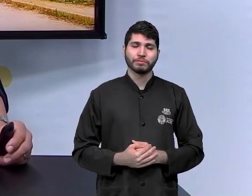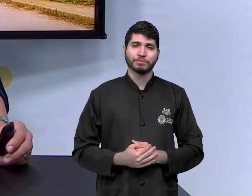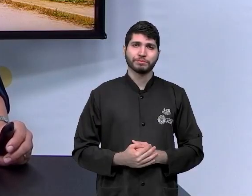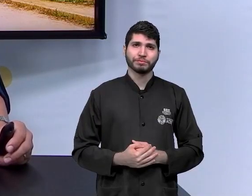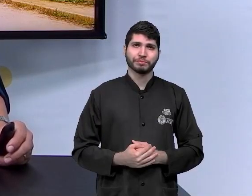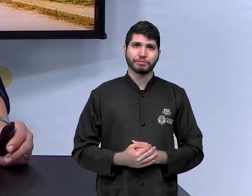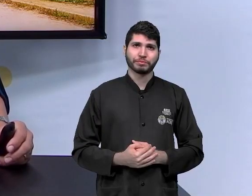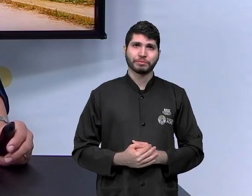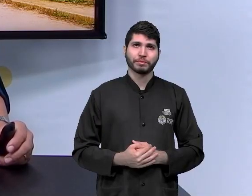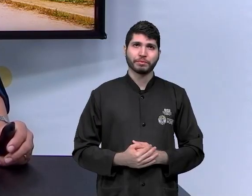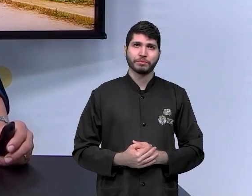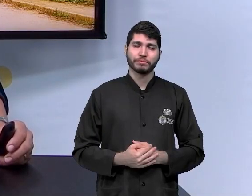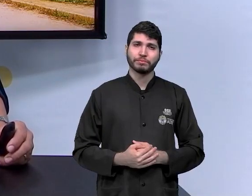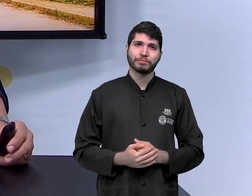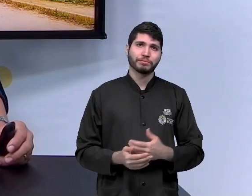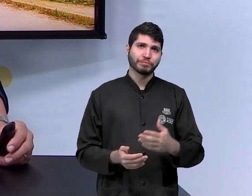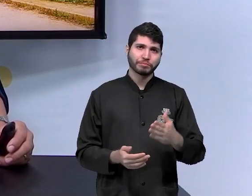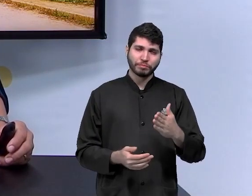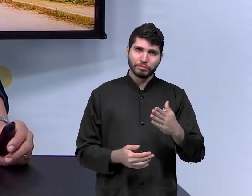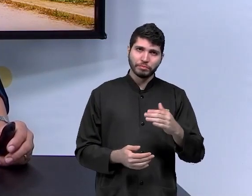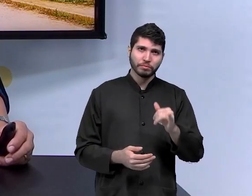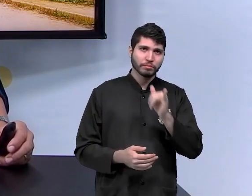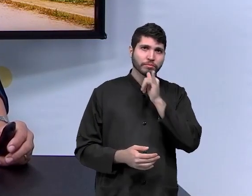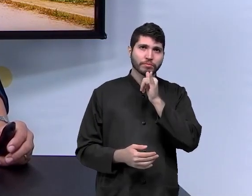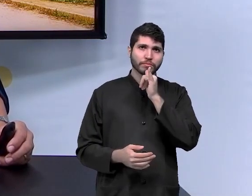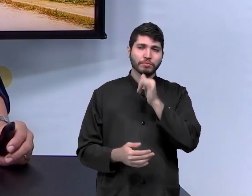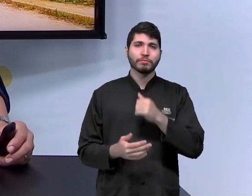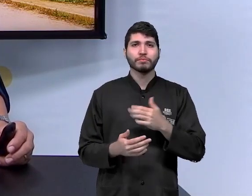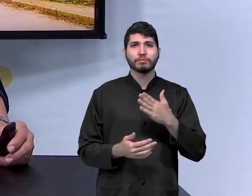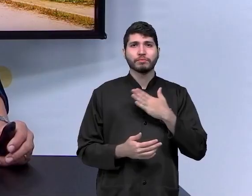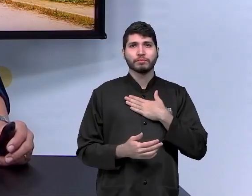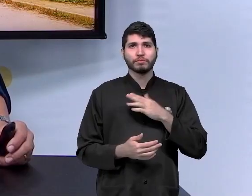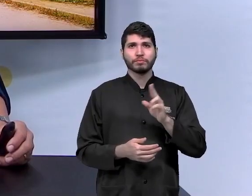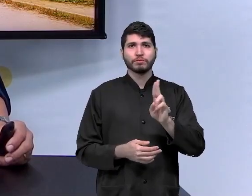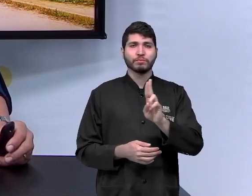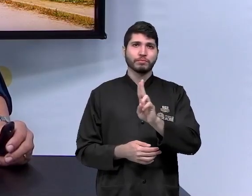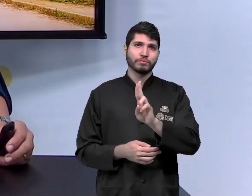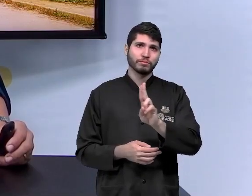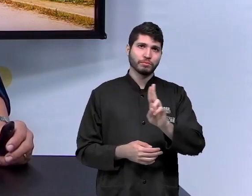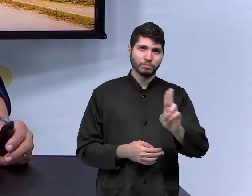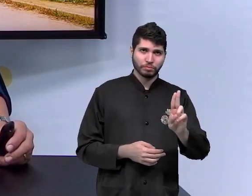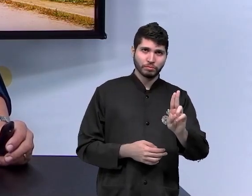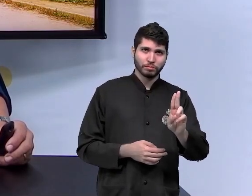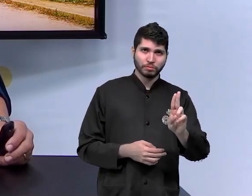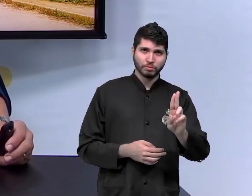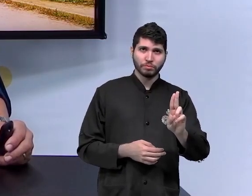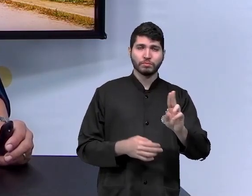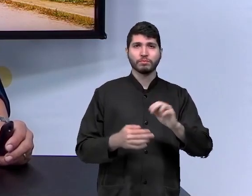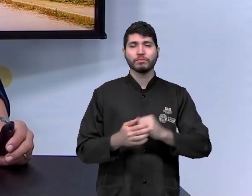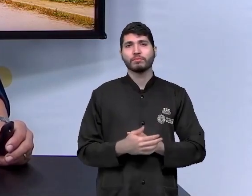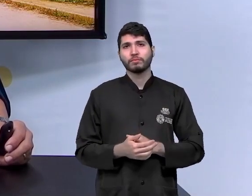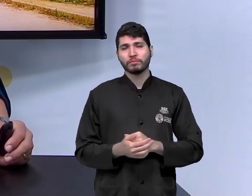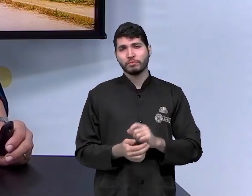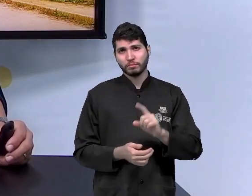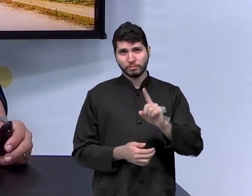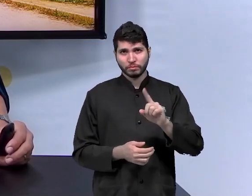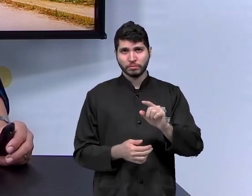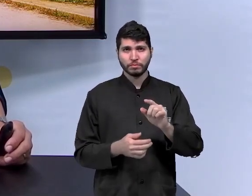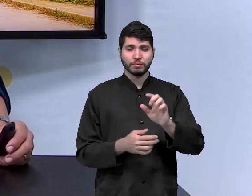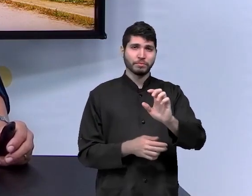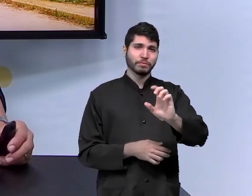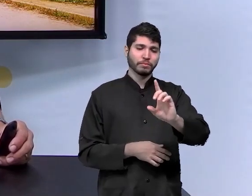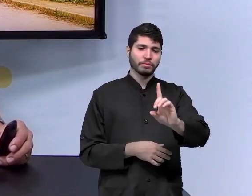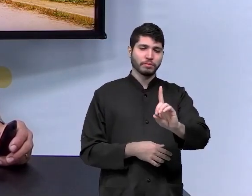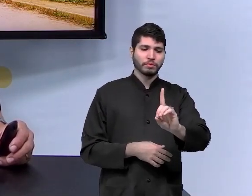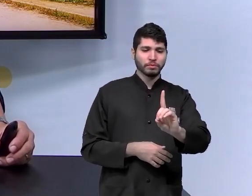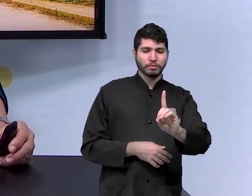español. Ejemplo, mi nombre. Daniel, en español Daniel, porque la A es siempre abierta.